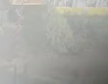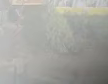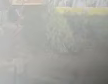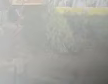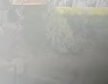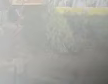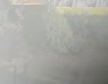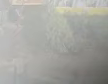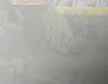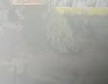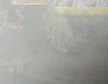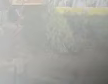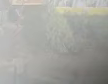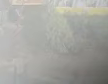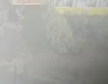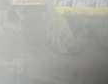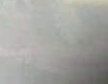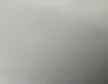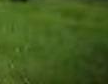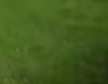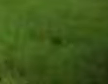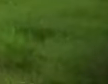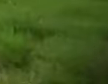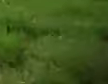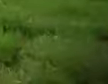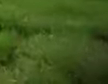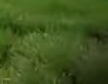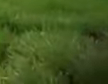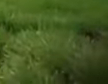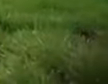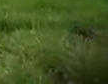departamento de Casanare, vigencia 2022. De los